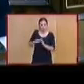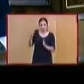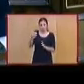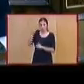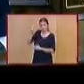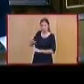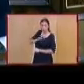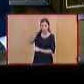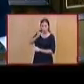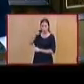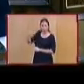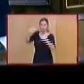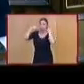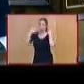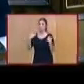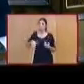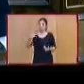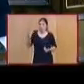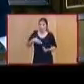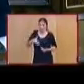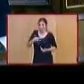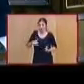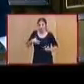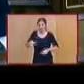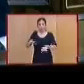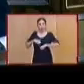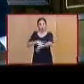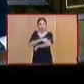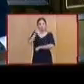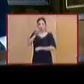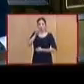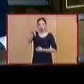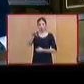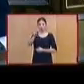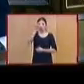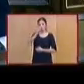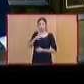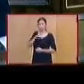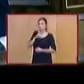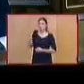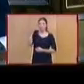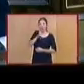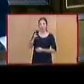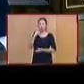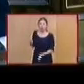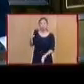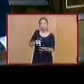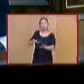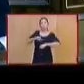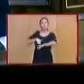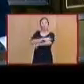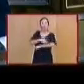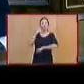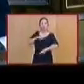responsabilidades mañana de gobernar este país. Los nacionalistas canarios no venimos a gobernar España, sino